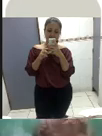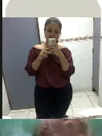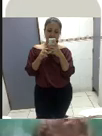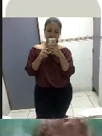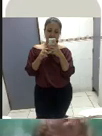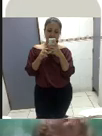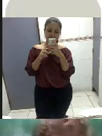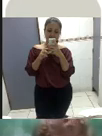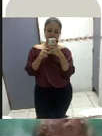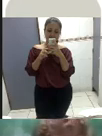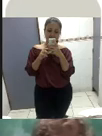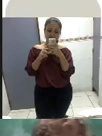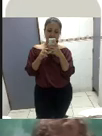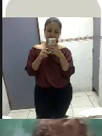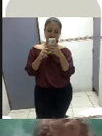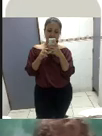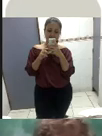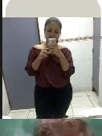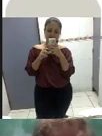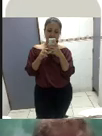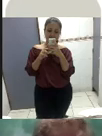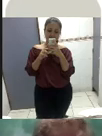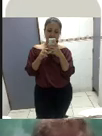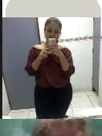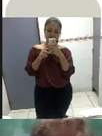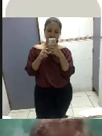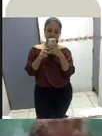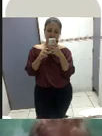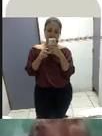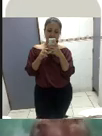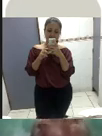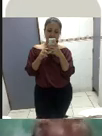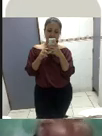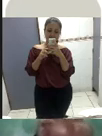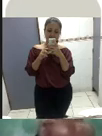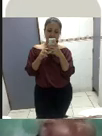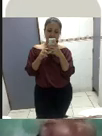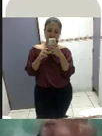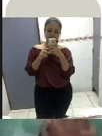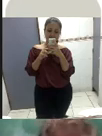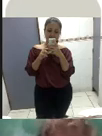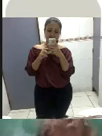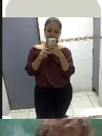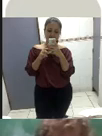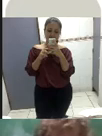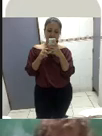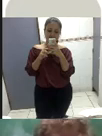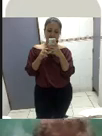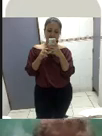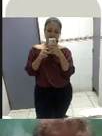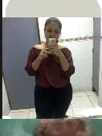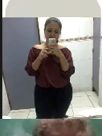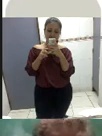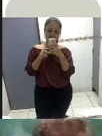fish, tanto en singular como en plural. Sin embargo, algunas veces podemos